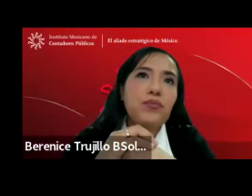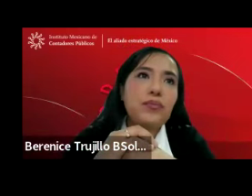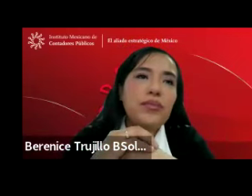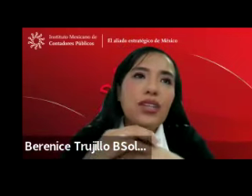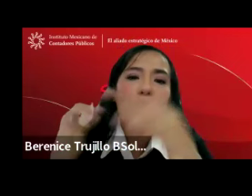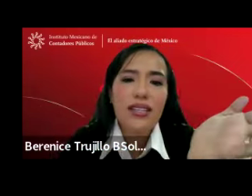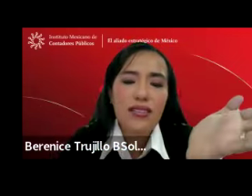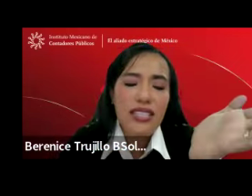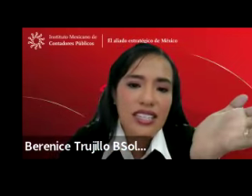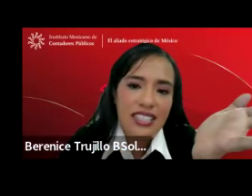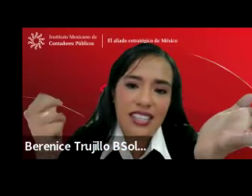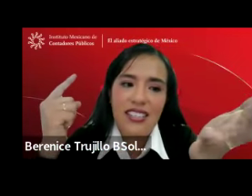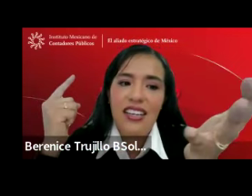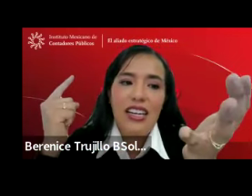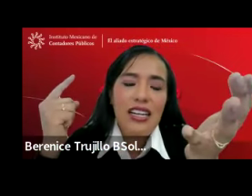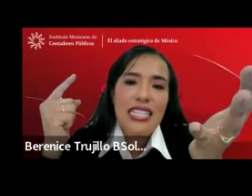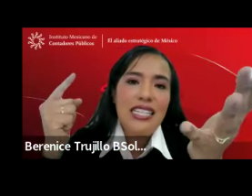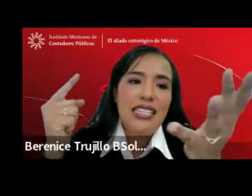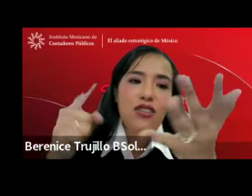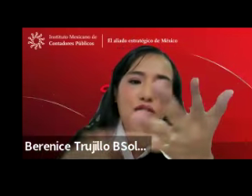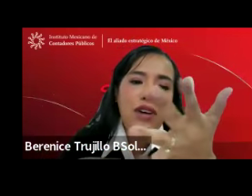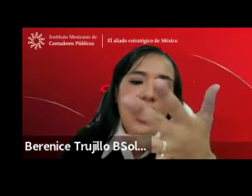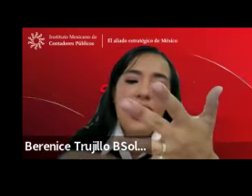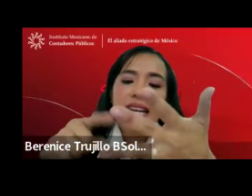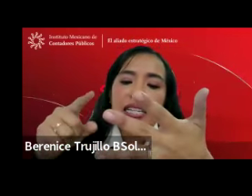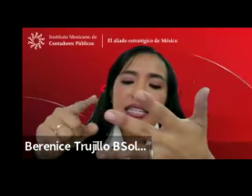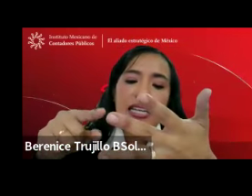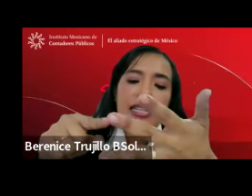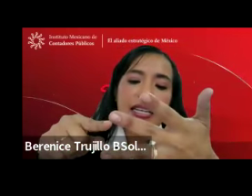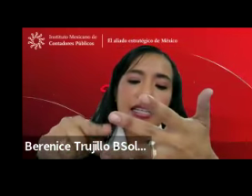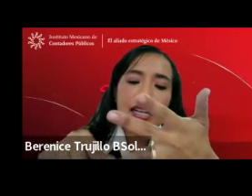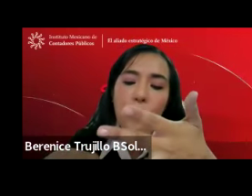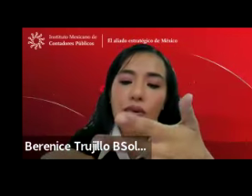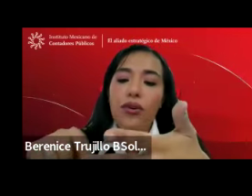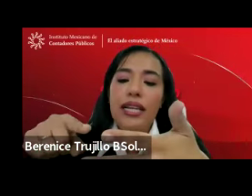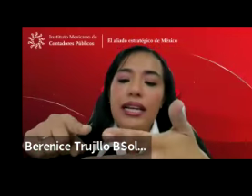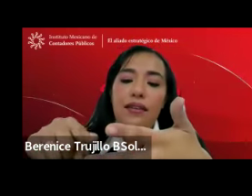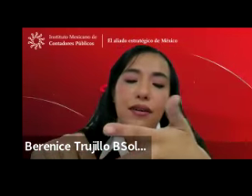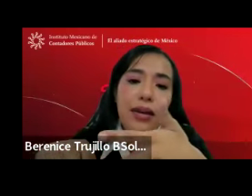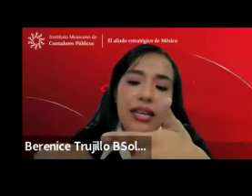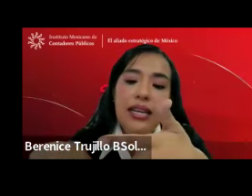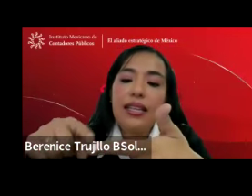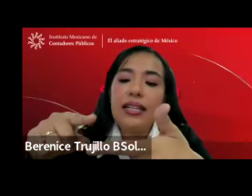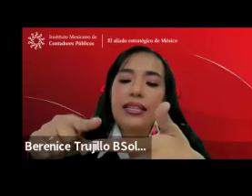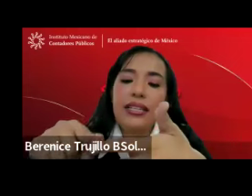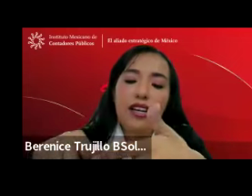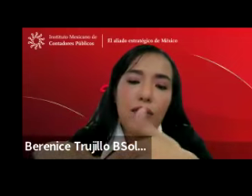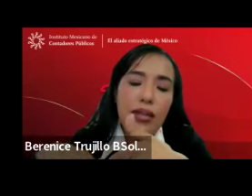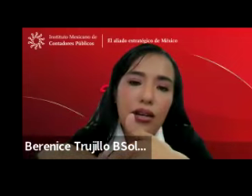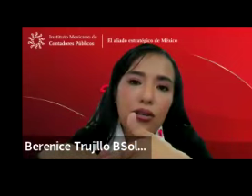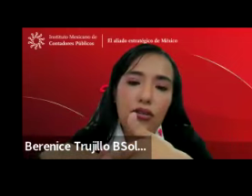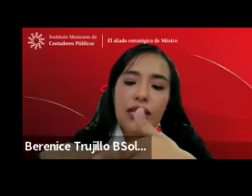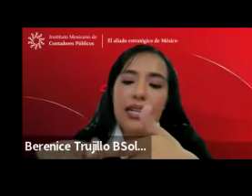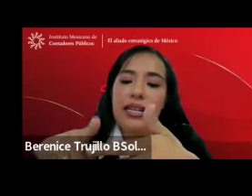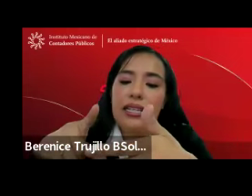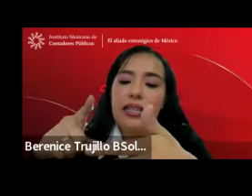negras. ¿Cuáles son estas listas? Las listas OFAC, las listas de Interpol, del FBI, del